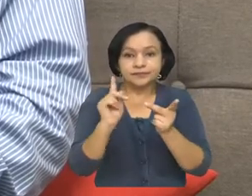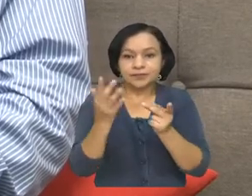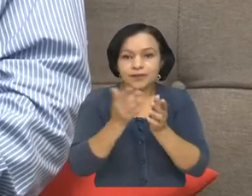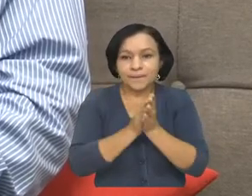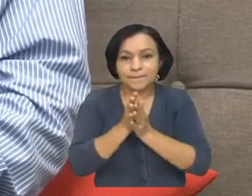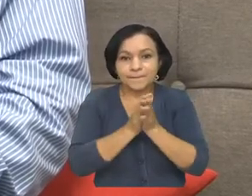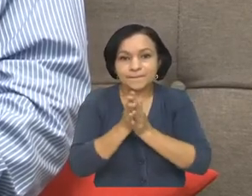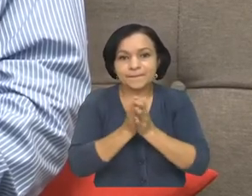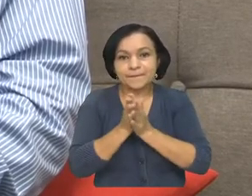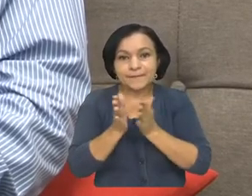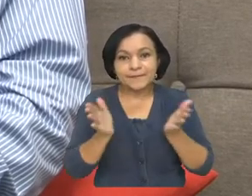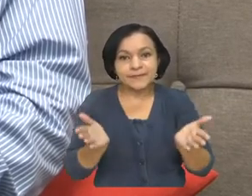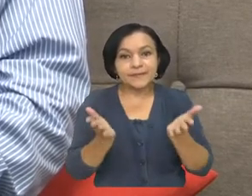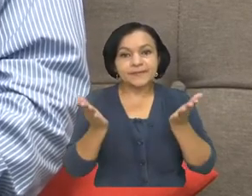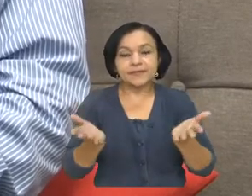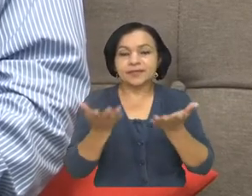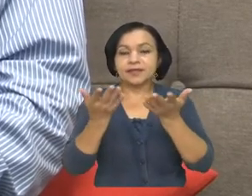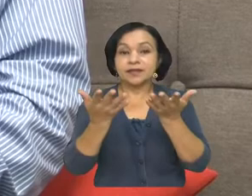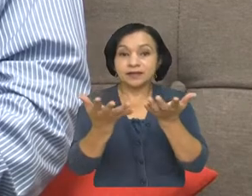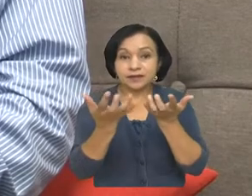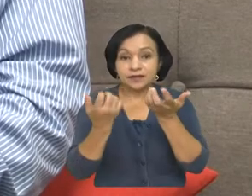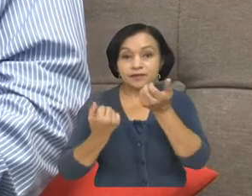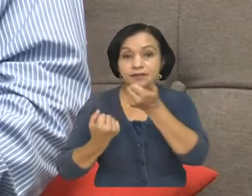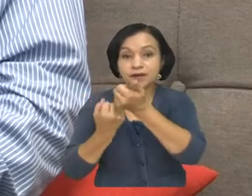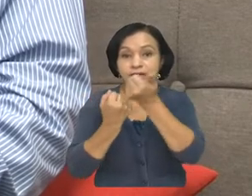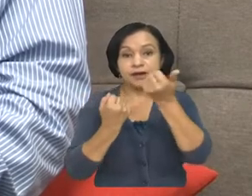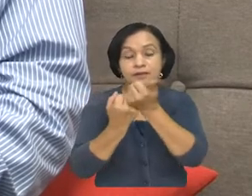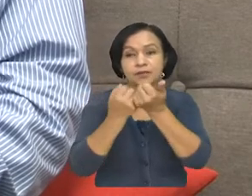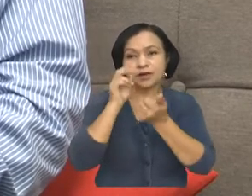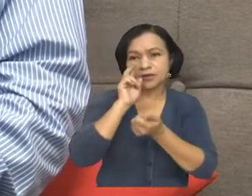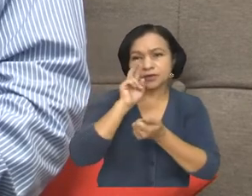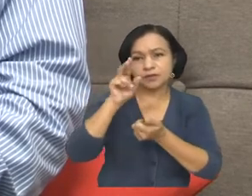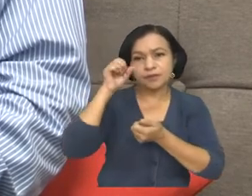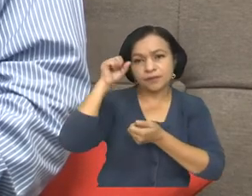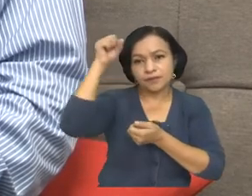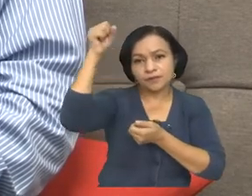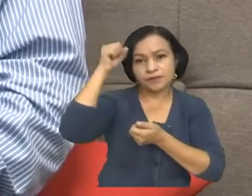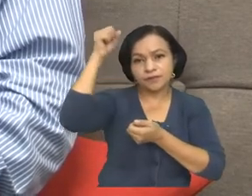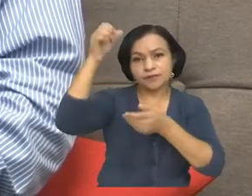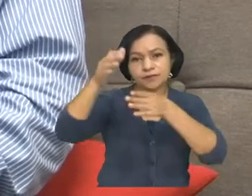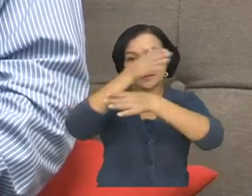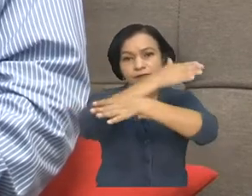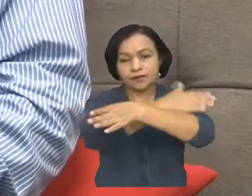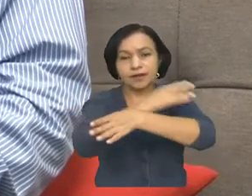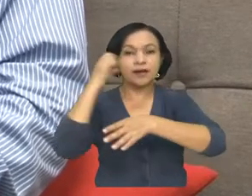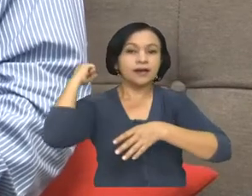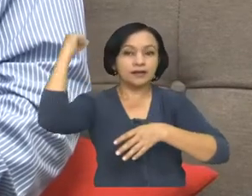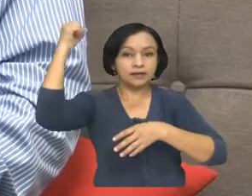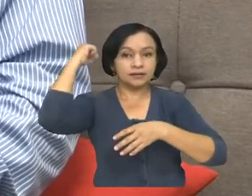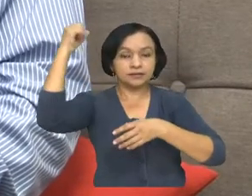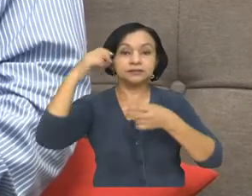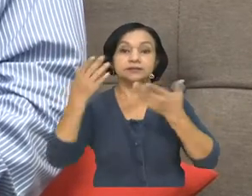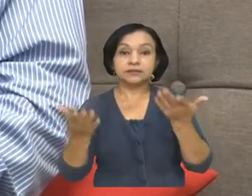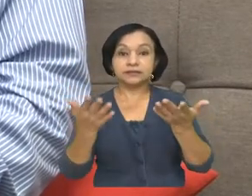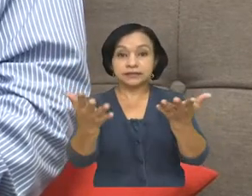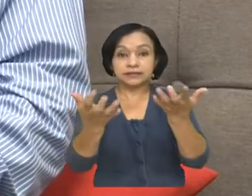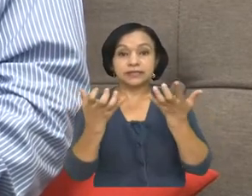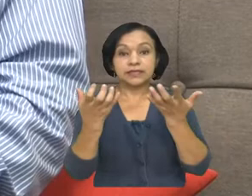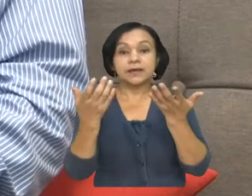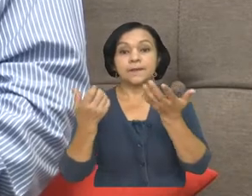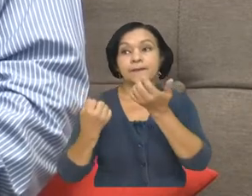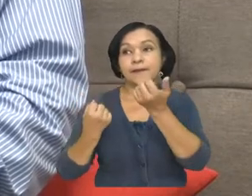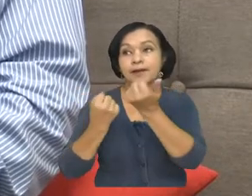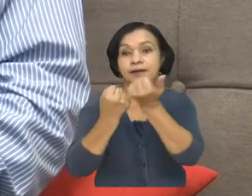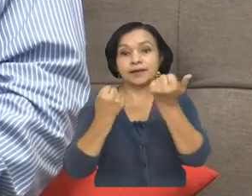justamente apoyar esta lucha libertaria. O sea, todavía Progreso en su mayoría, la